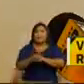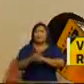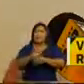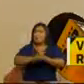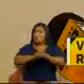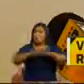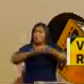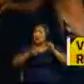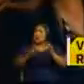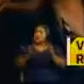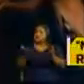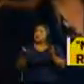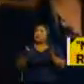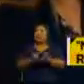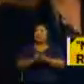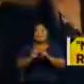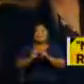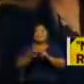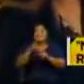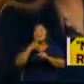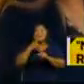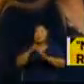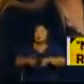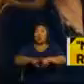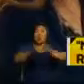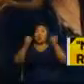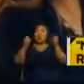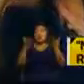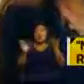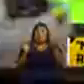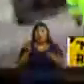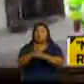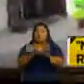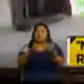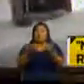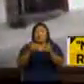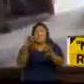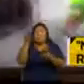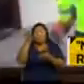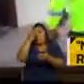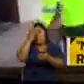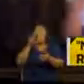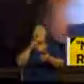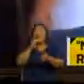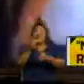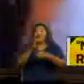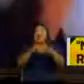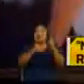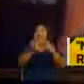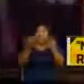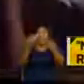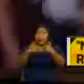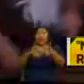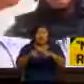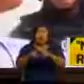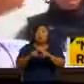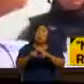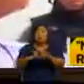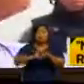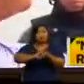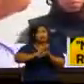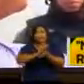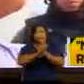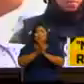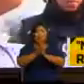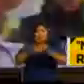no hay ninguna relación contractual. Sostienen que la empresa no está funcionando porque no termina su etapa de construcción, de ahí que no se ha fabricado ni una plancha